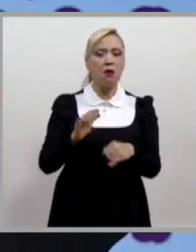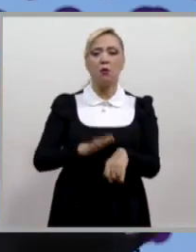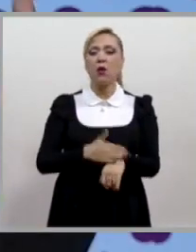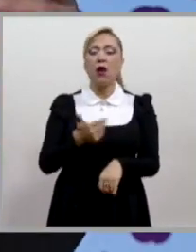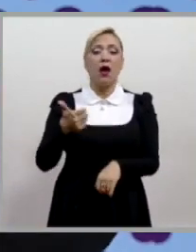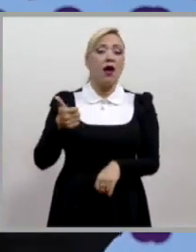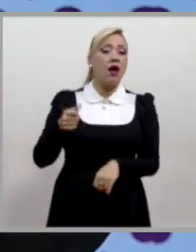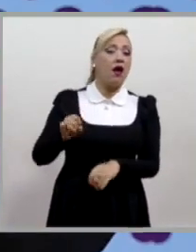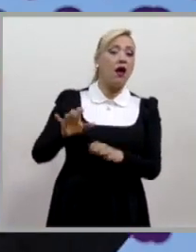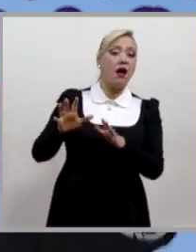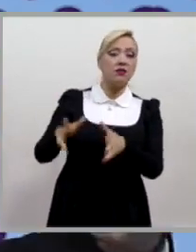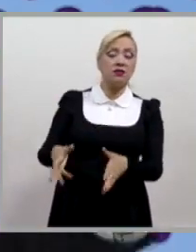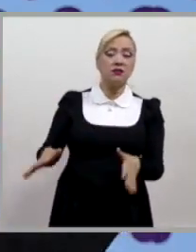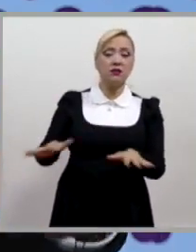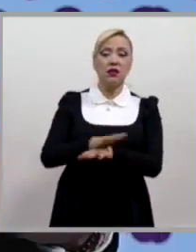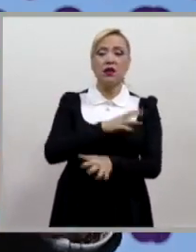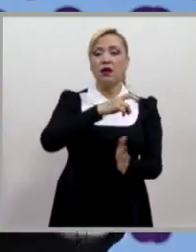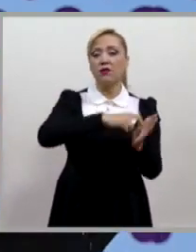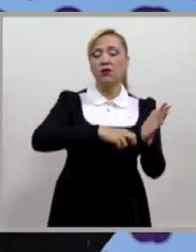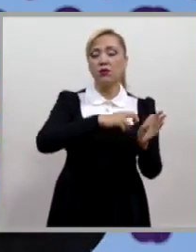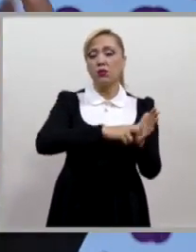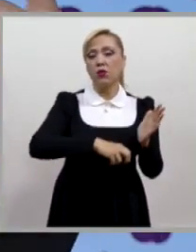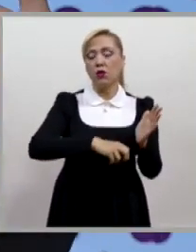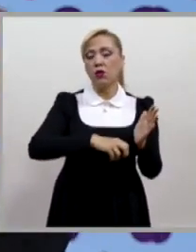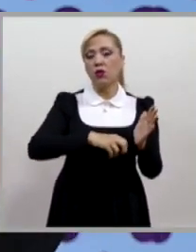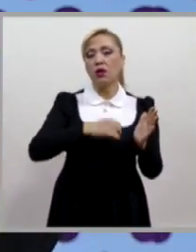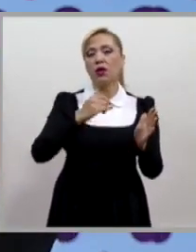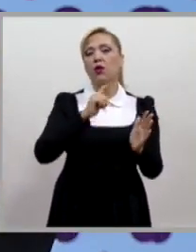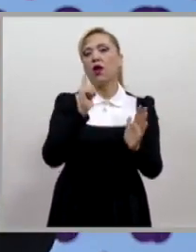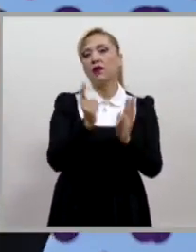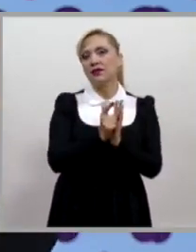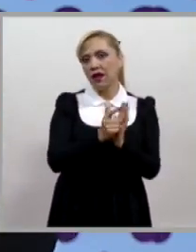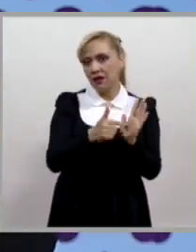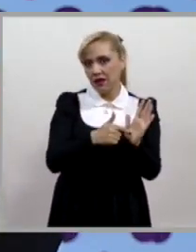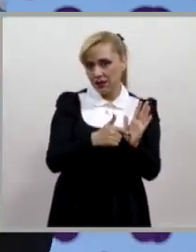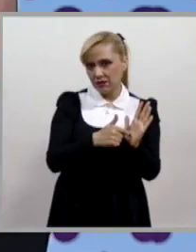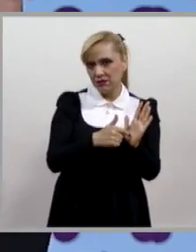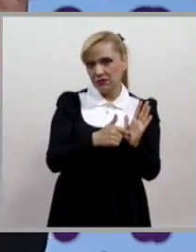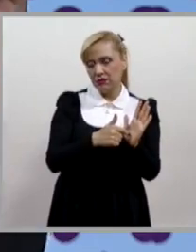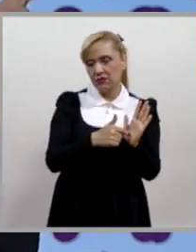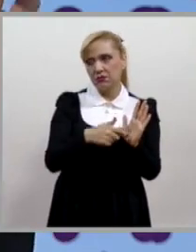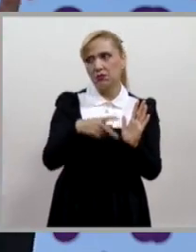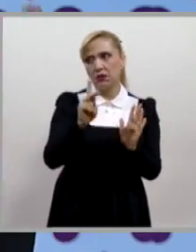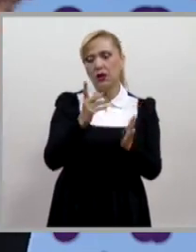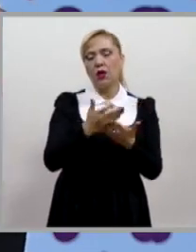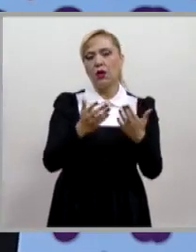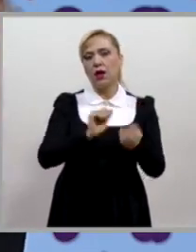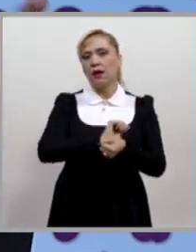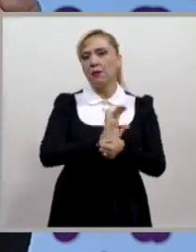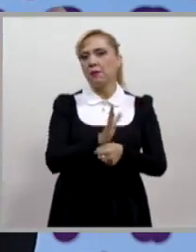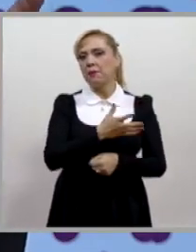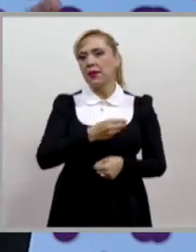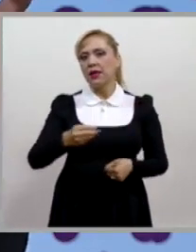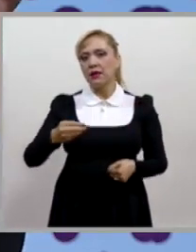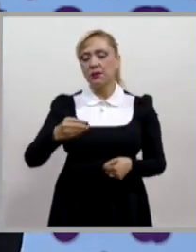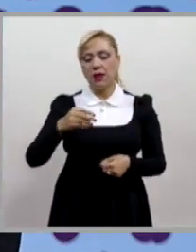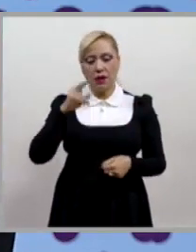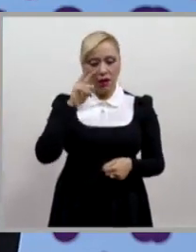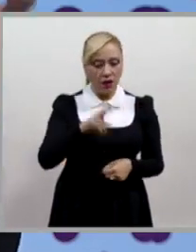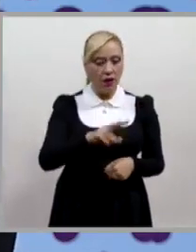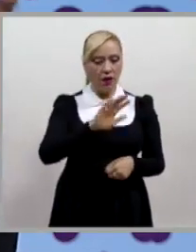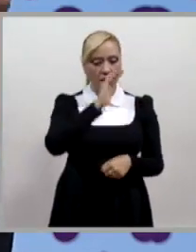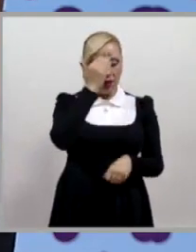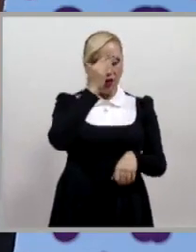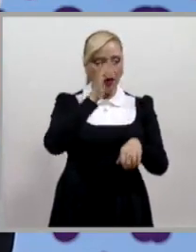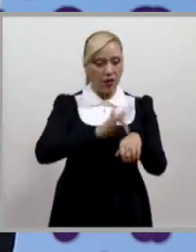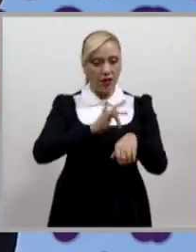se impulsó de la reforma judicial constitucional y legal. Pero creo que la pandemia nos dejó una experiencia, varias experiencias, ¿no? Una en particular muy valiosa,